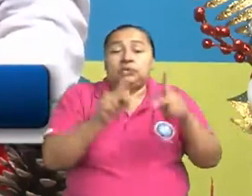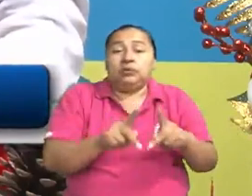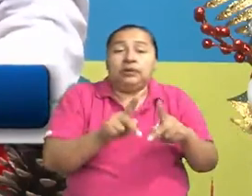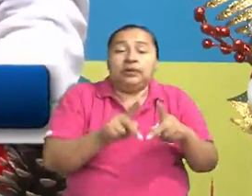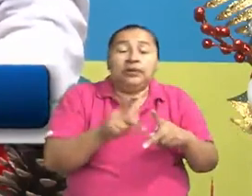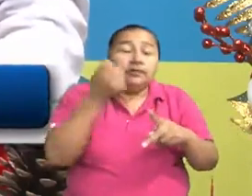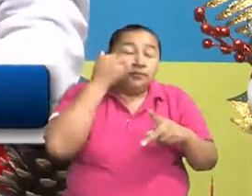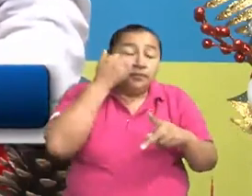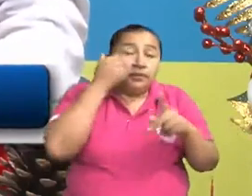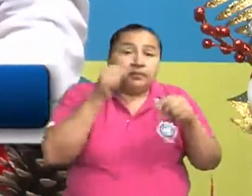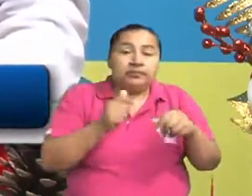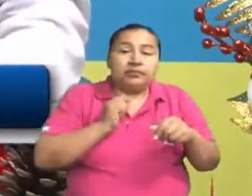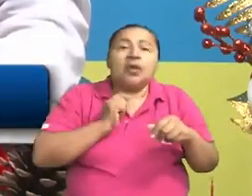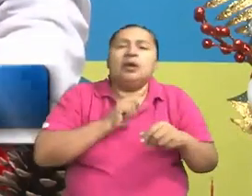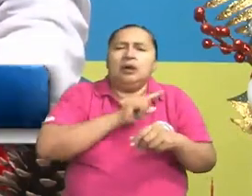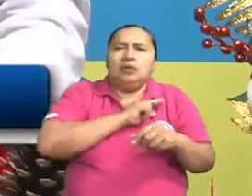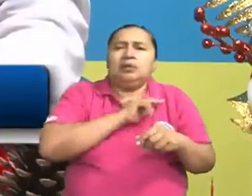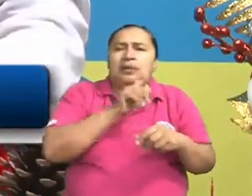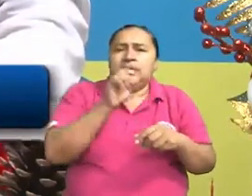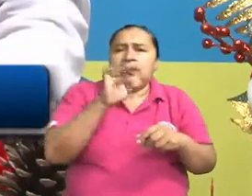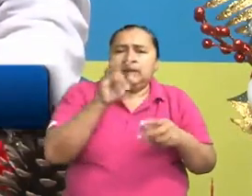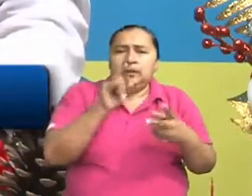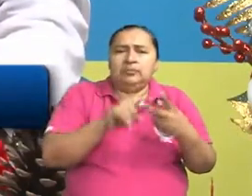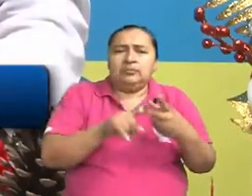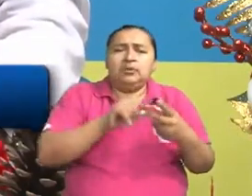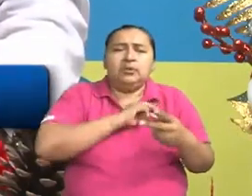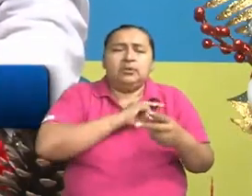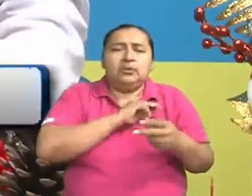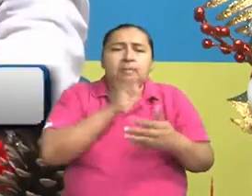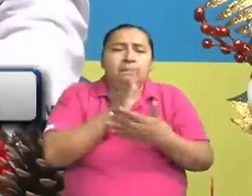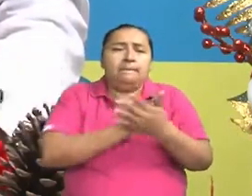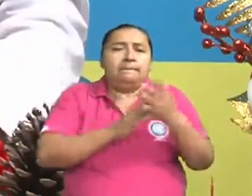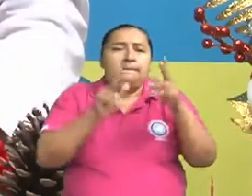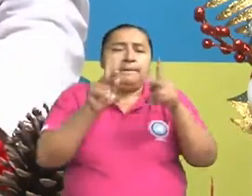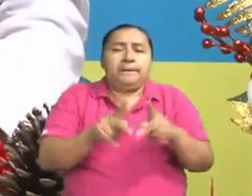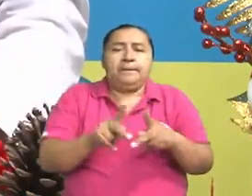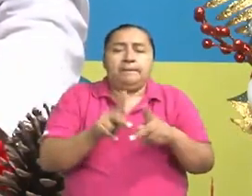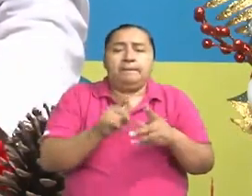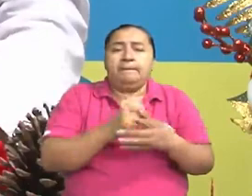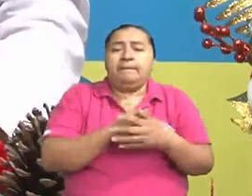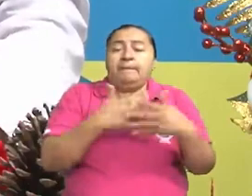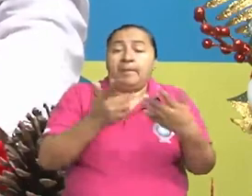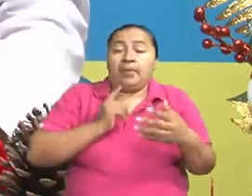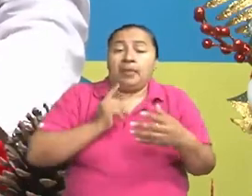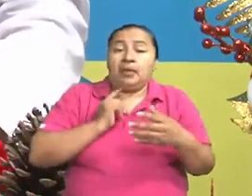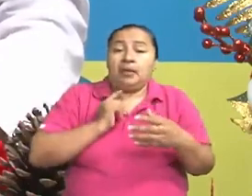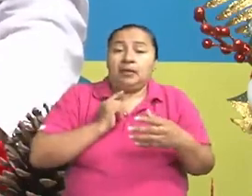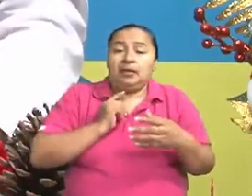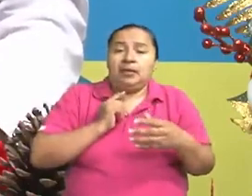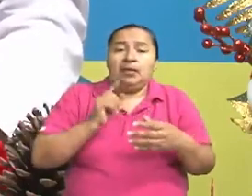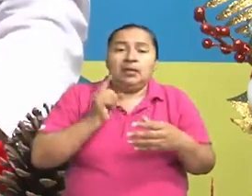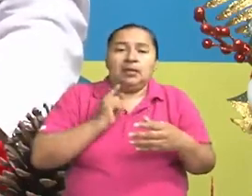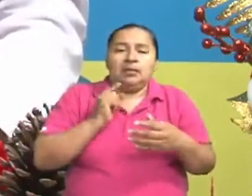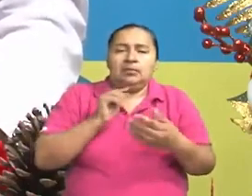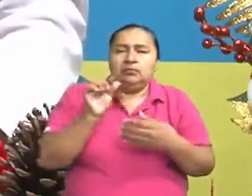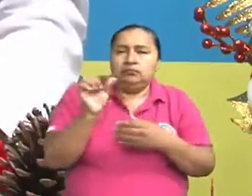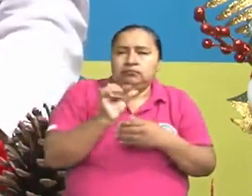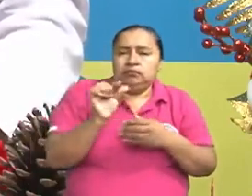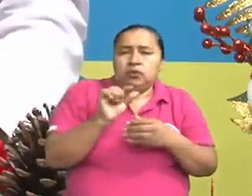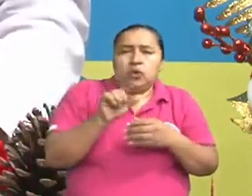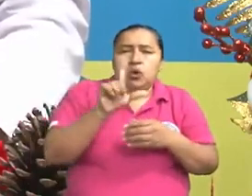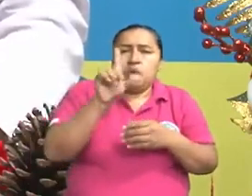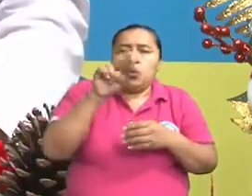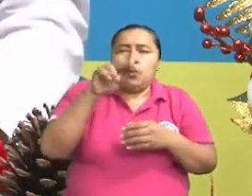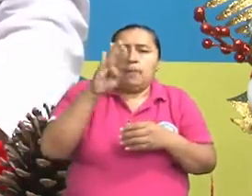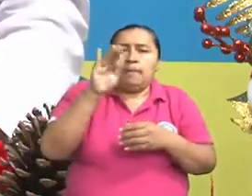pero claro, hay otras técnicas. También está contraindicado en aquellas personas que tengan un umbral del dolor muy bajo.